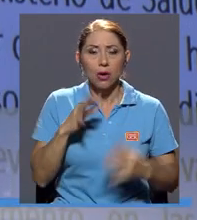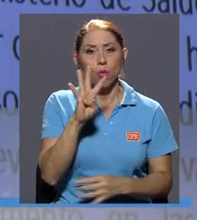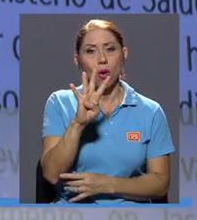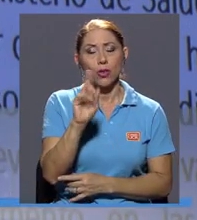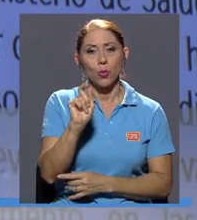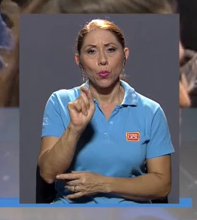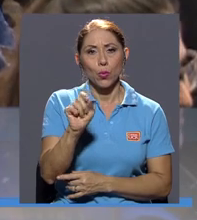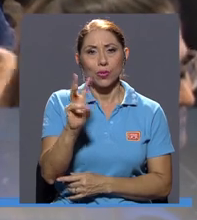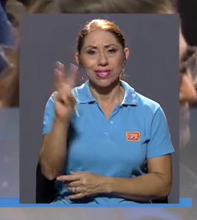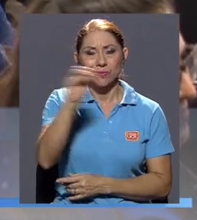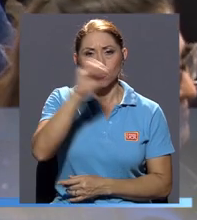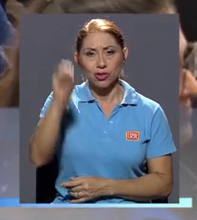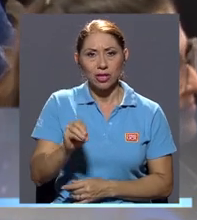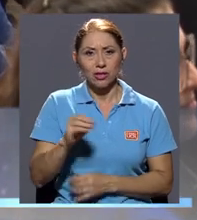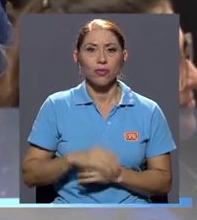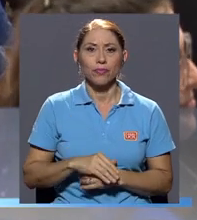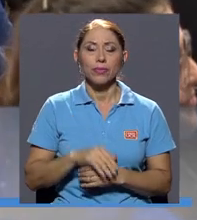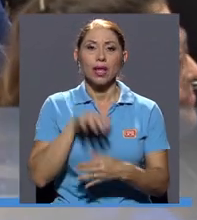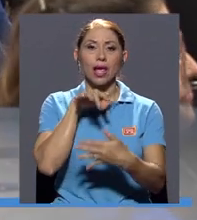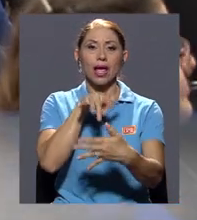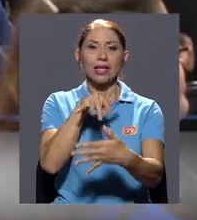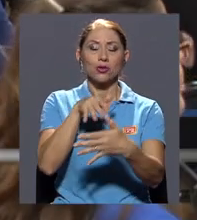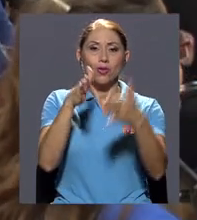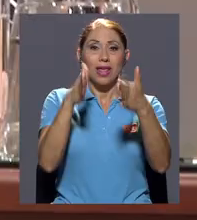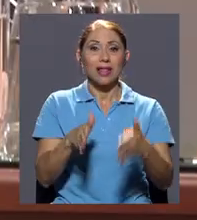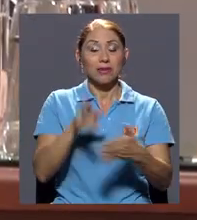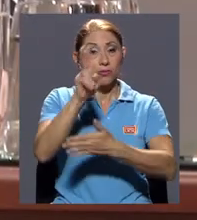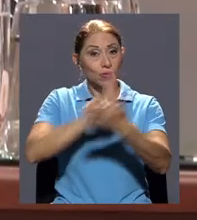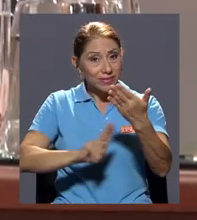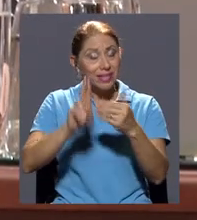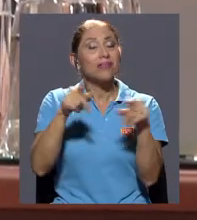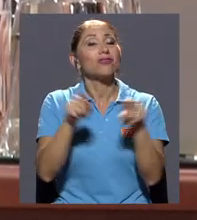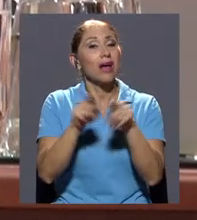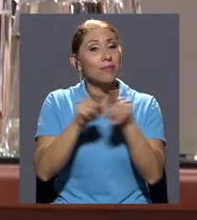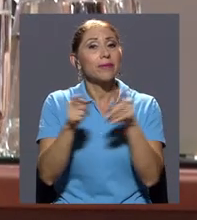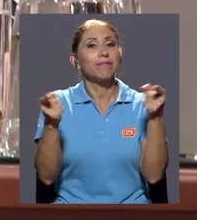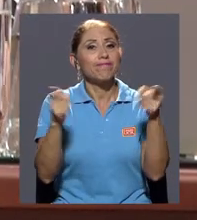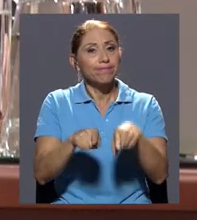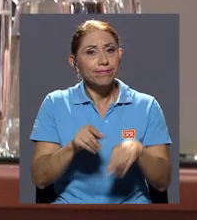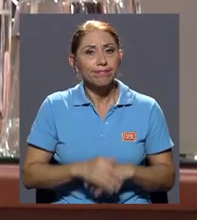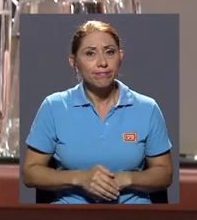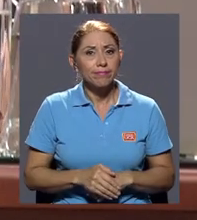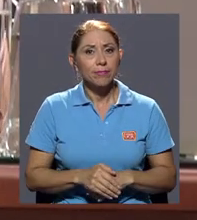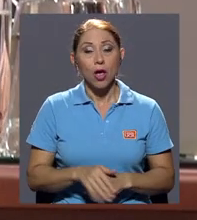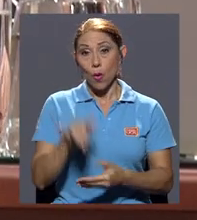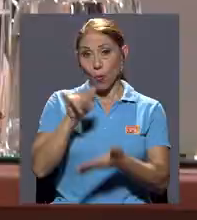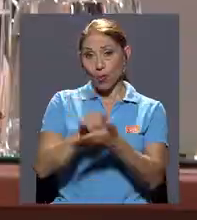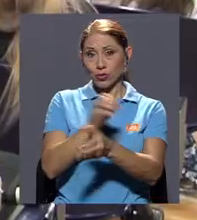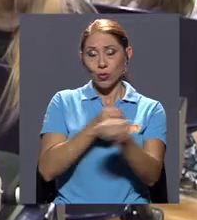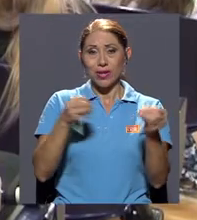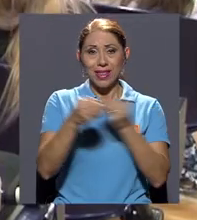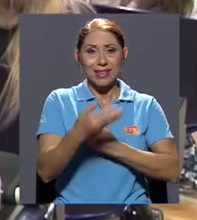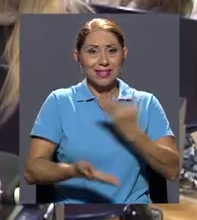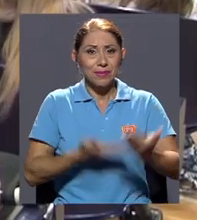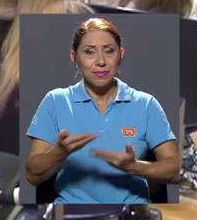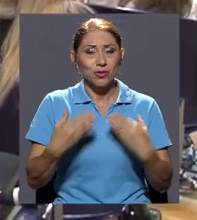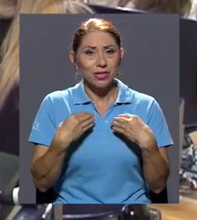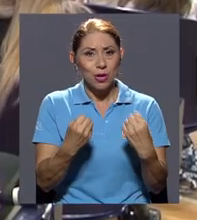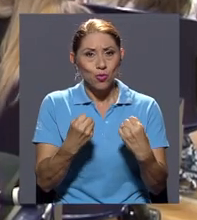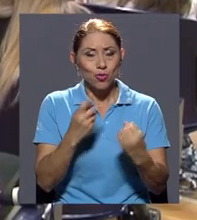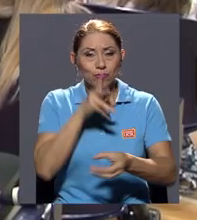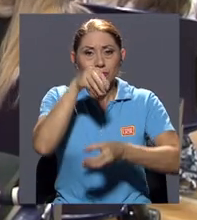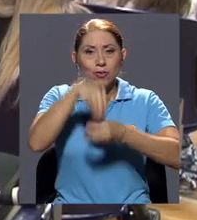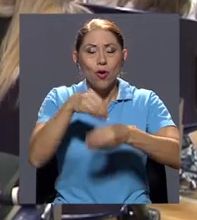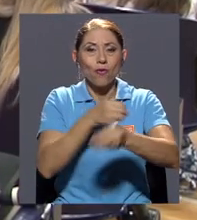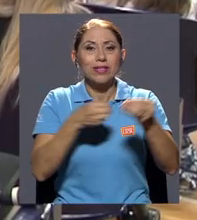4.6%. Los estudiantes universitarios no escapan a esta realidad. Es por esto que la Unidad de Servicios de la Salud de la Oficina de Bienestar